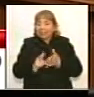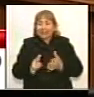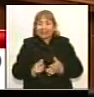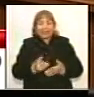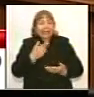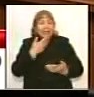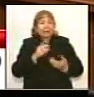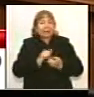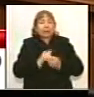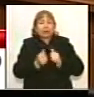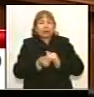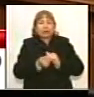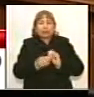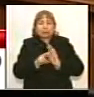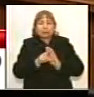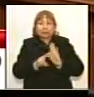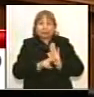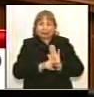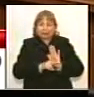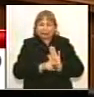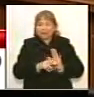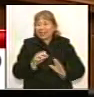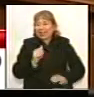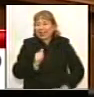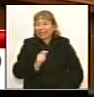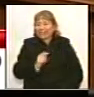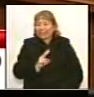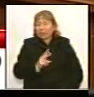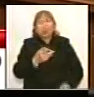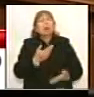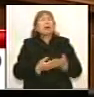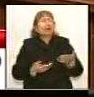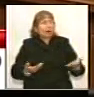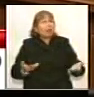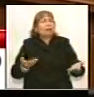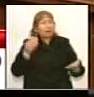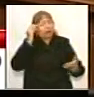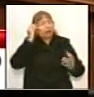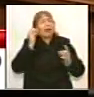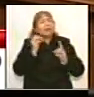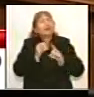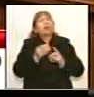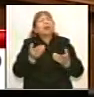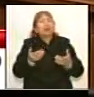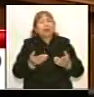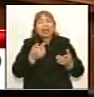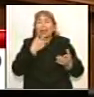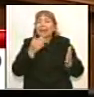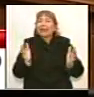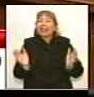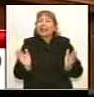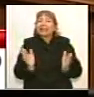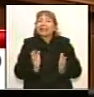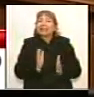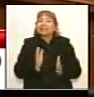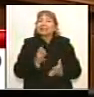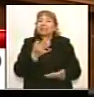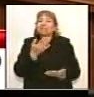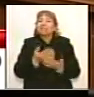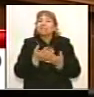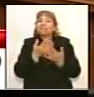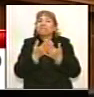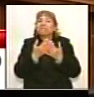es modificar las normas sobre el lavado de activos. ¿Con qué objeto? Con el objeto de reducir las penas. La